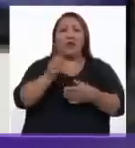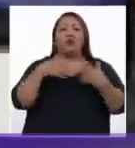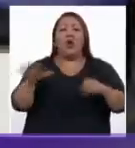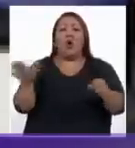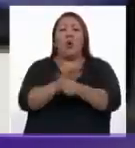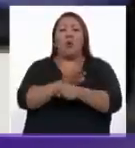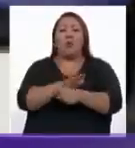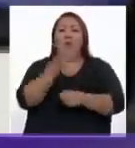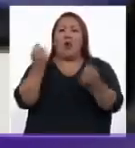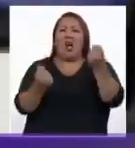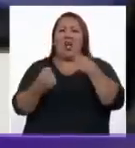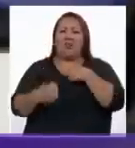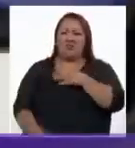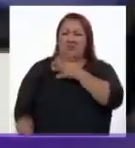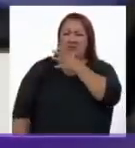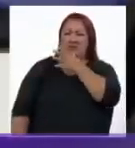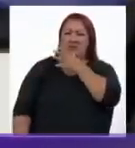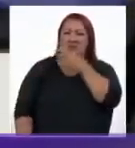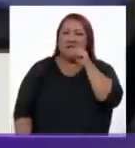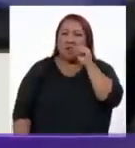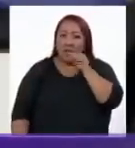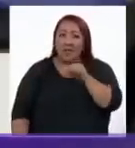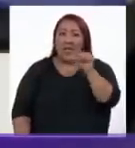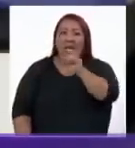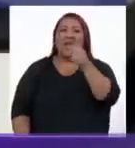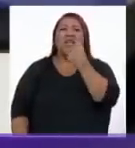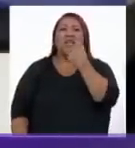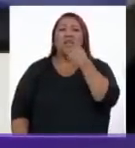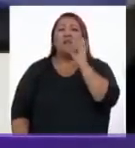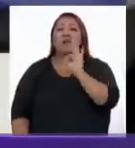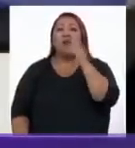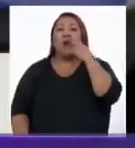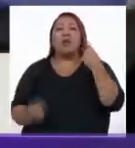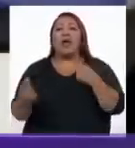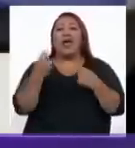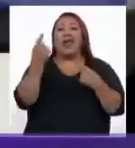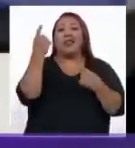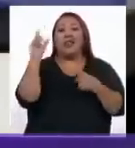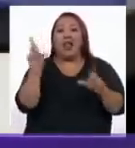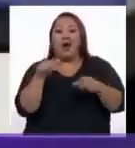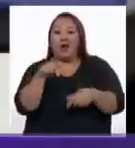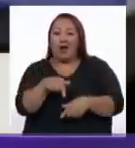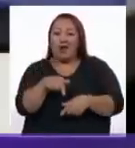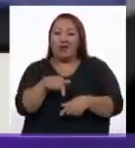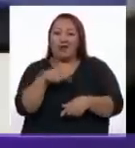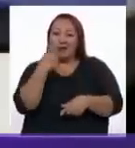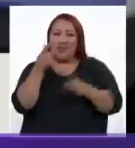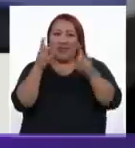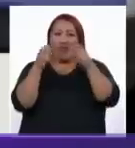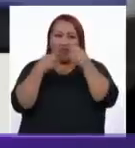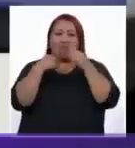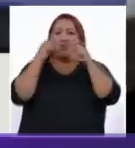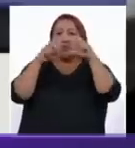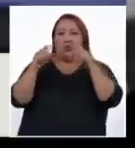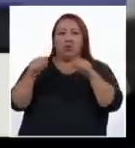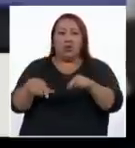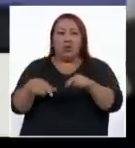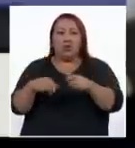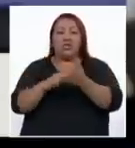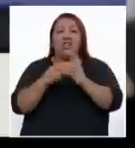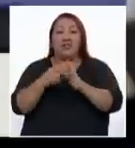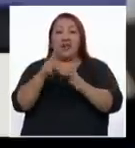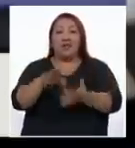estaba ocupado por una camioneta, sin sospechar que esta unidad era del mismo gerente del local. Así lo registró en estas fotos. En la zona